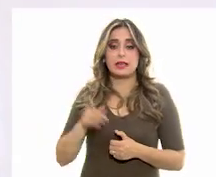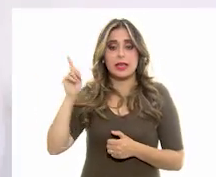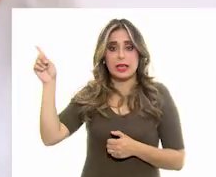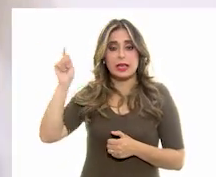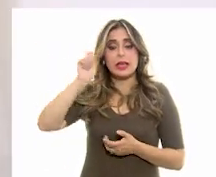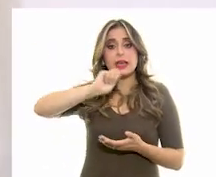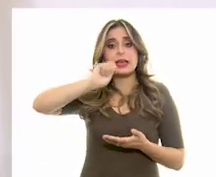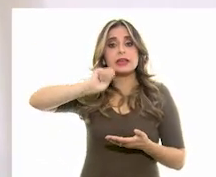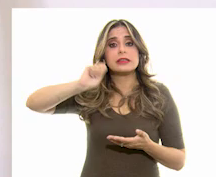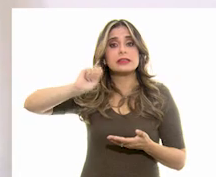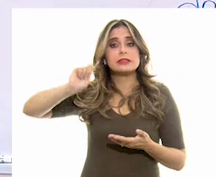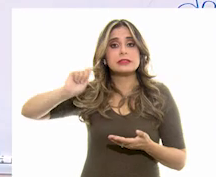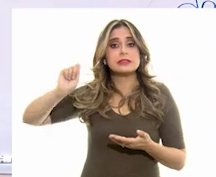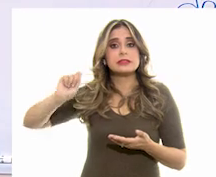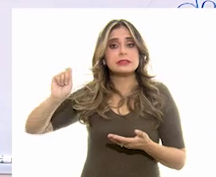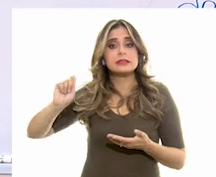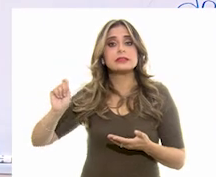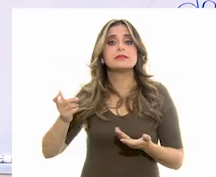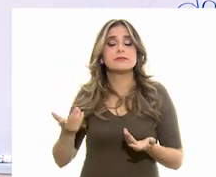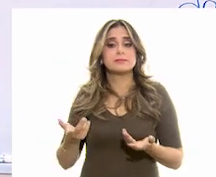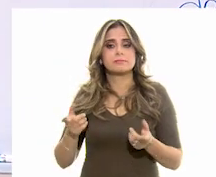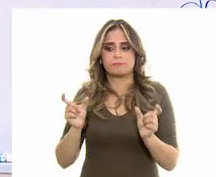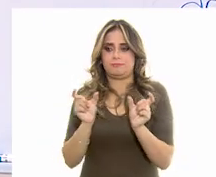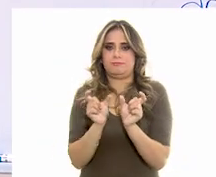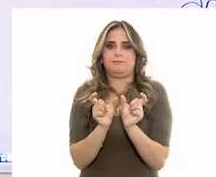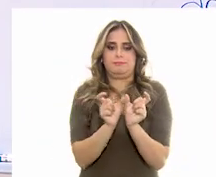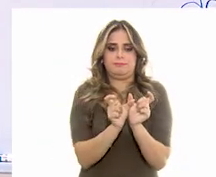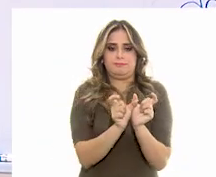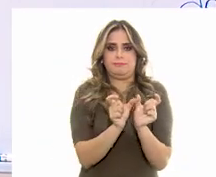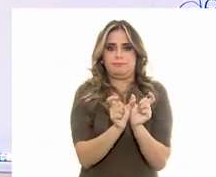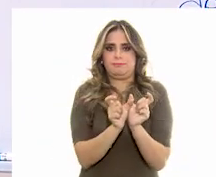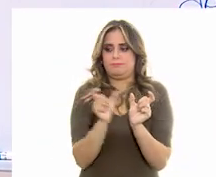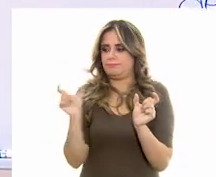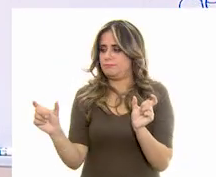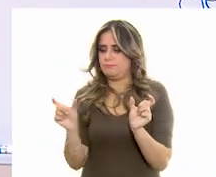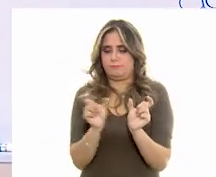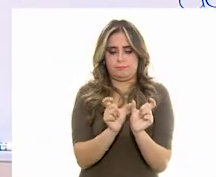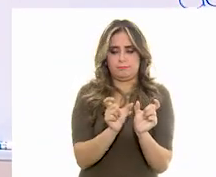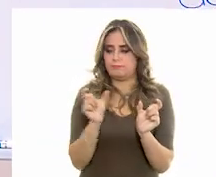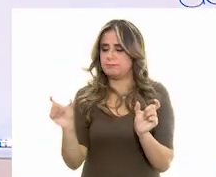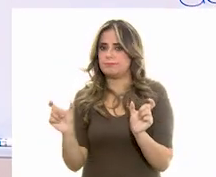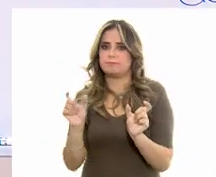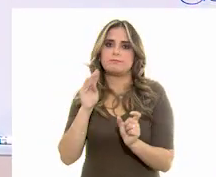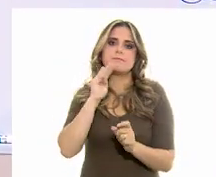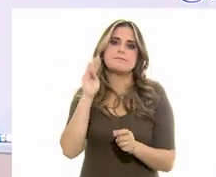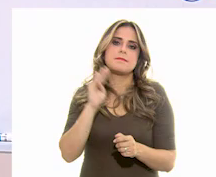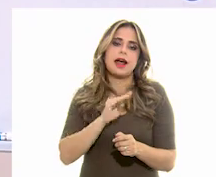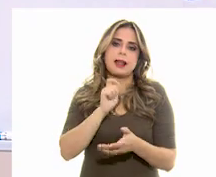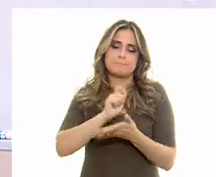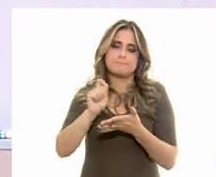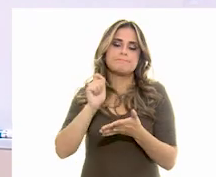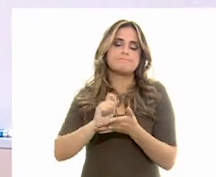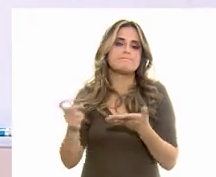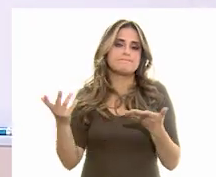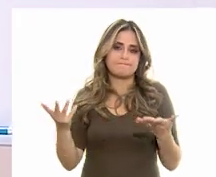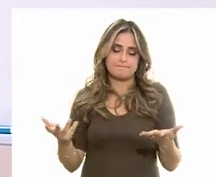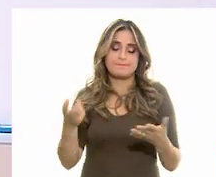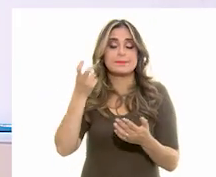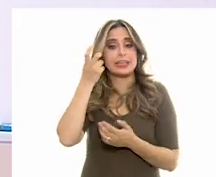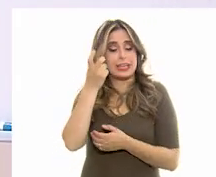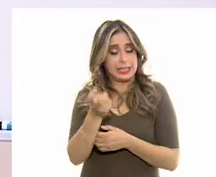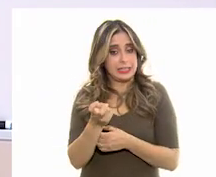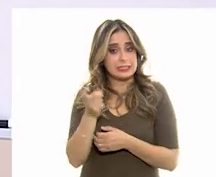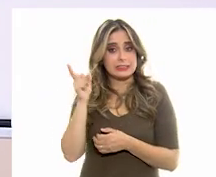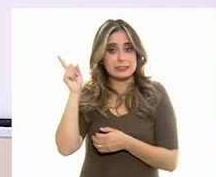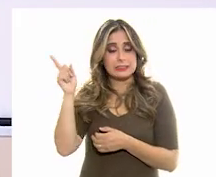escrito junto. Exacto. Mi infografía. Y entonces aquí es donde